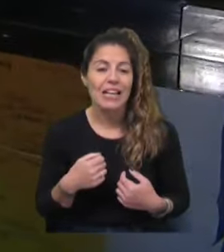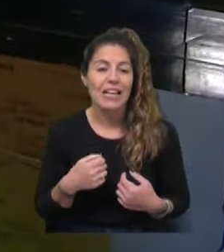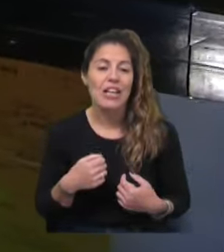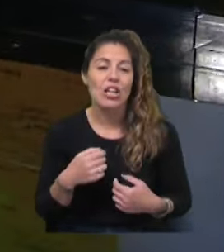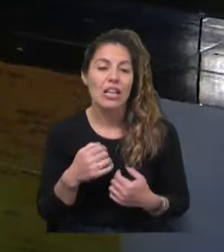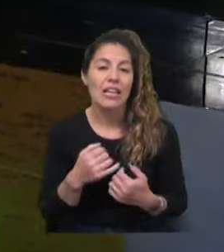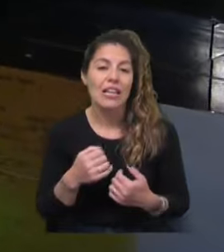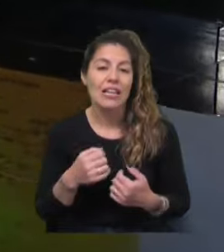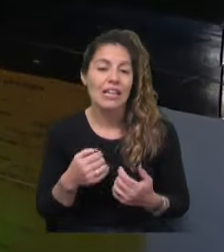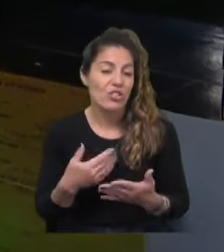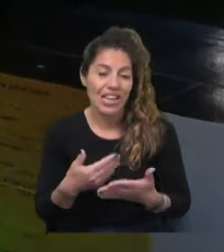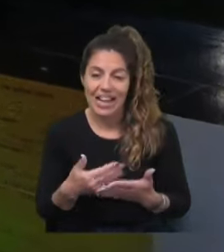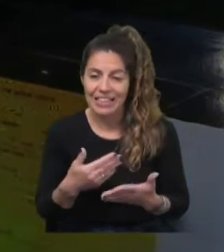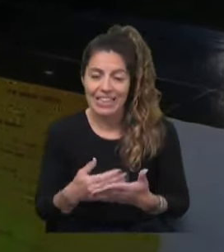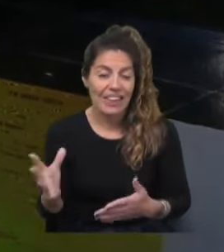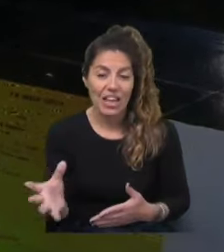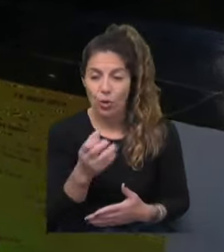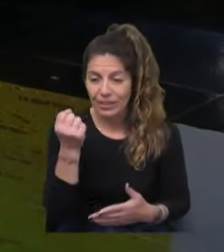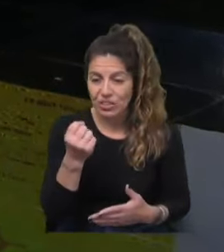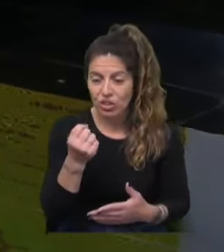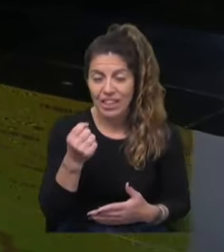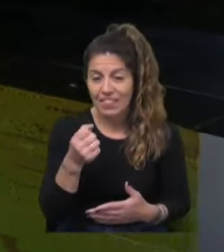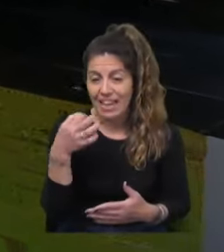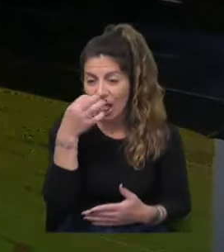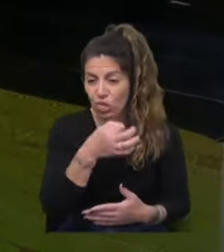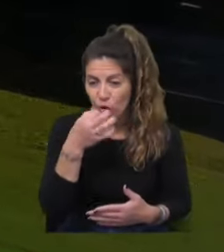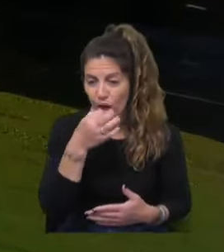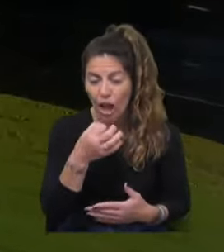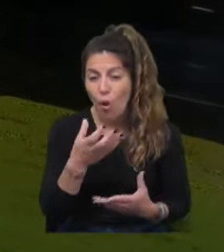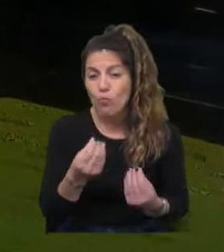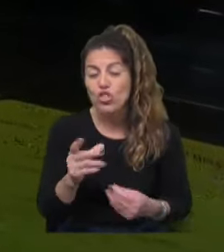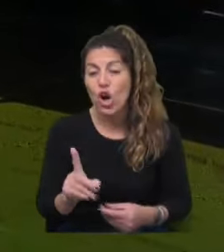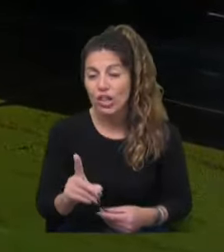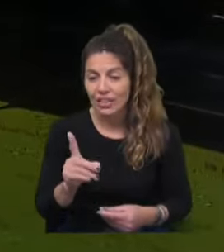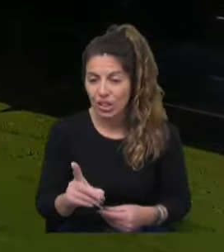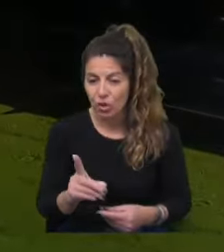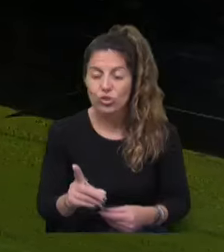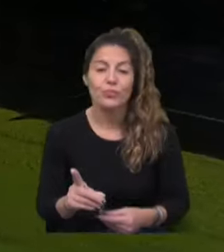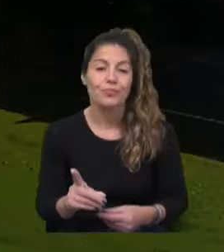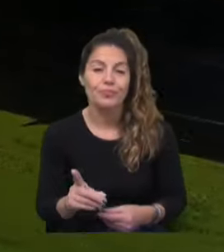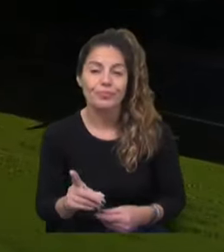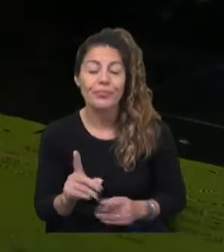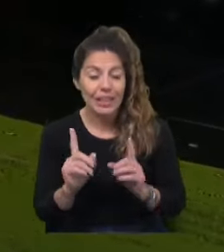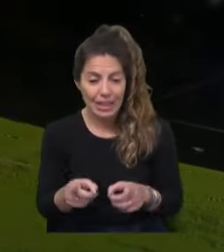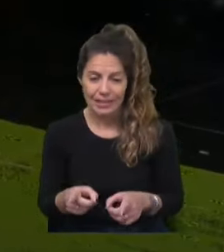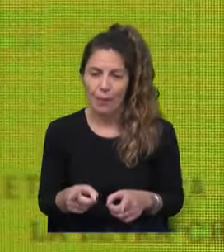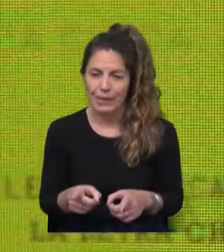cantidad de incautaciones de esta relevancia, como decía bien Eduardo recién, de mucha cantidad de kilos. Y